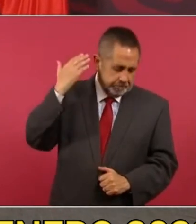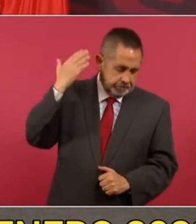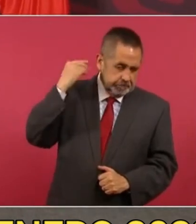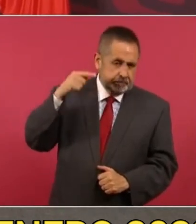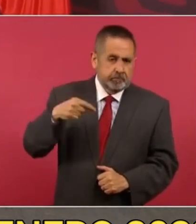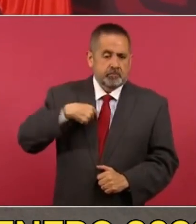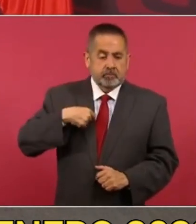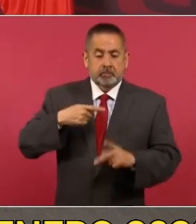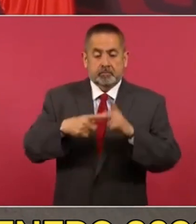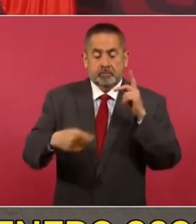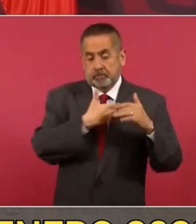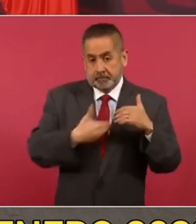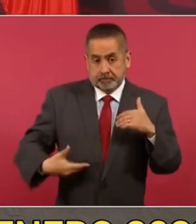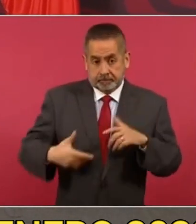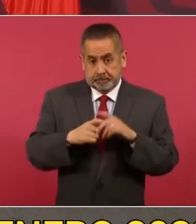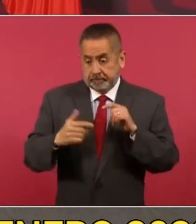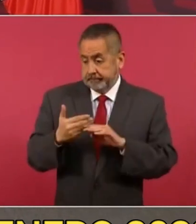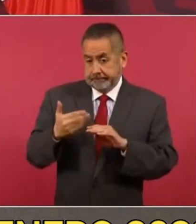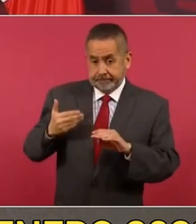cuando llegamos al gobierno,